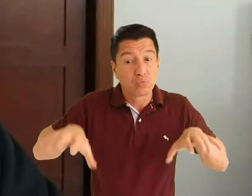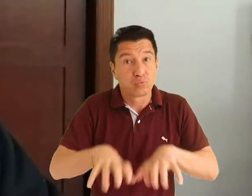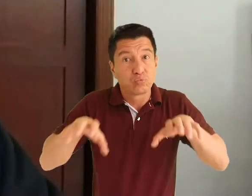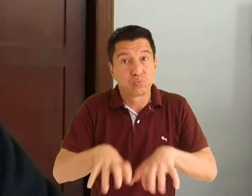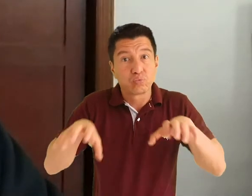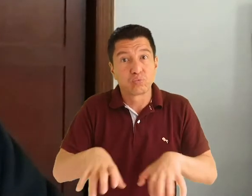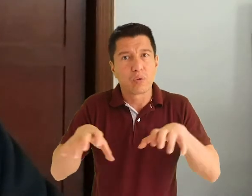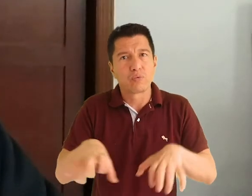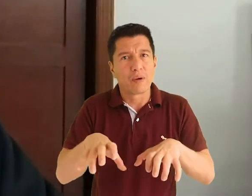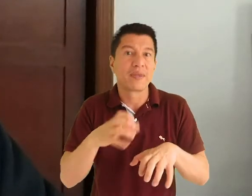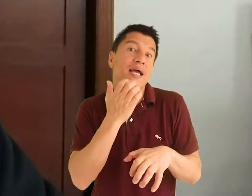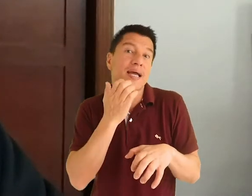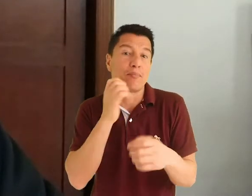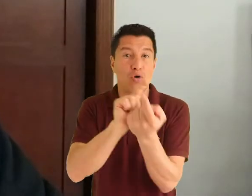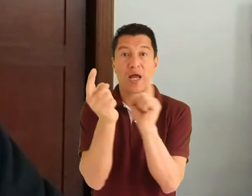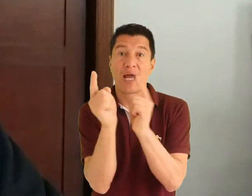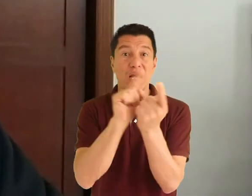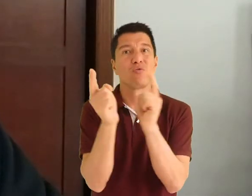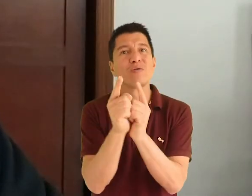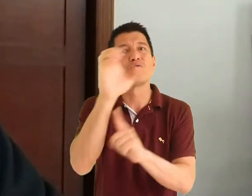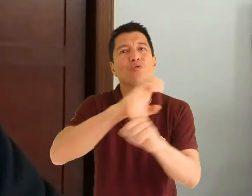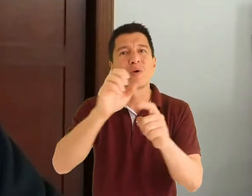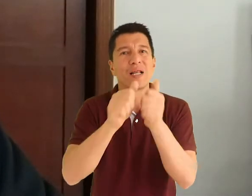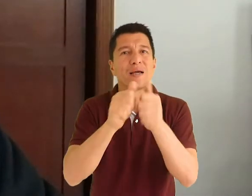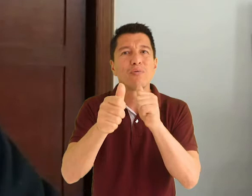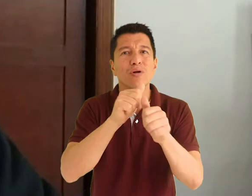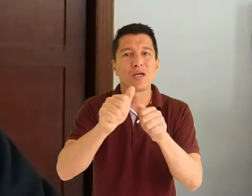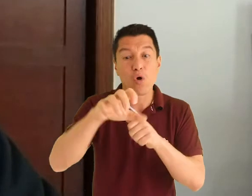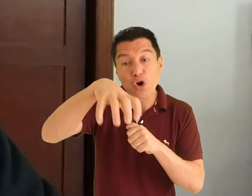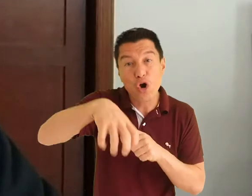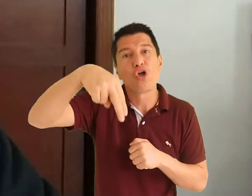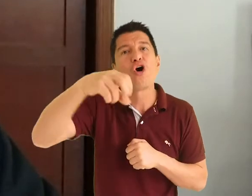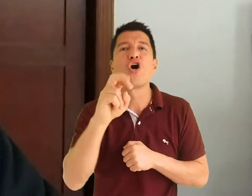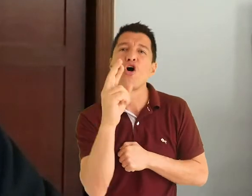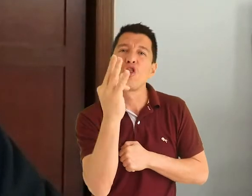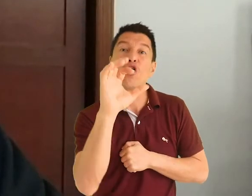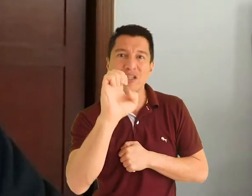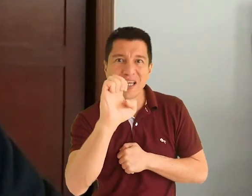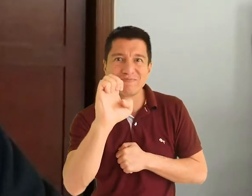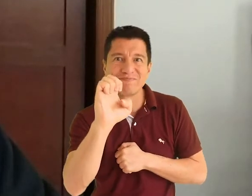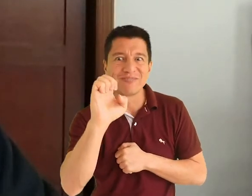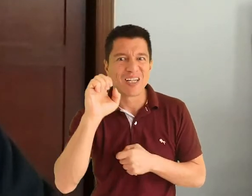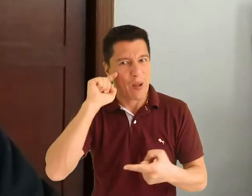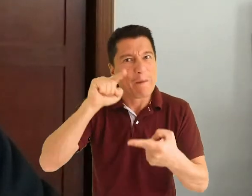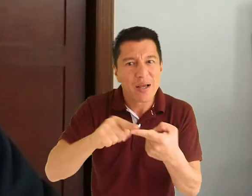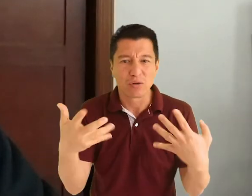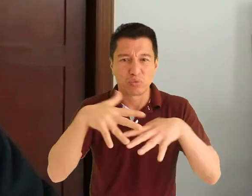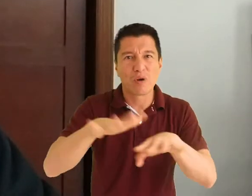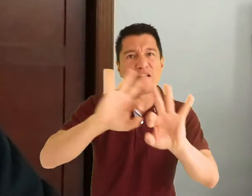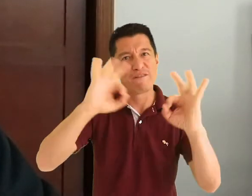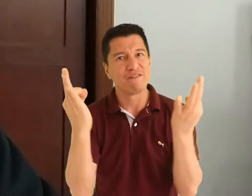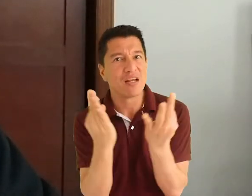resaltar algunas de las actividades que han realizado, como por ejemplo el encuentro cultural y deportivo del Nuevo Norte, en donde se buscó esa